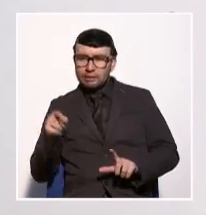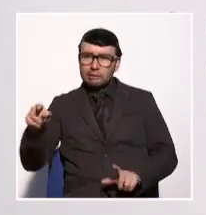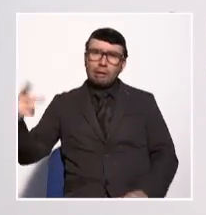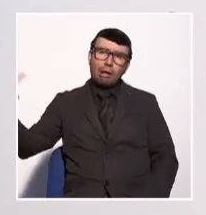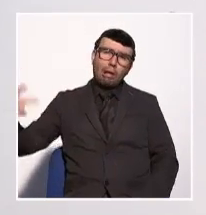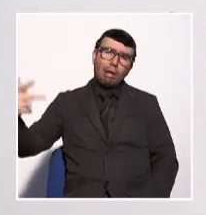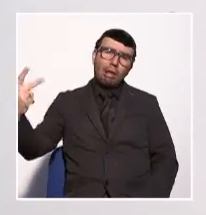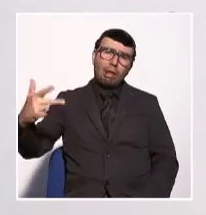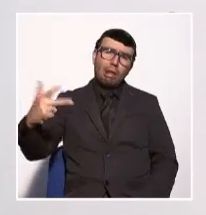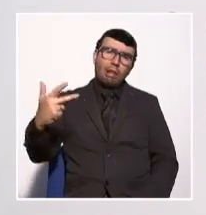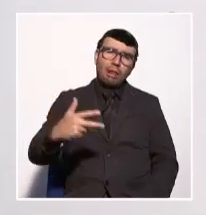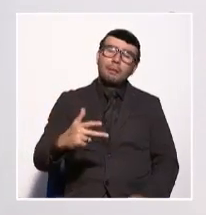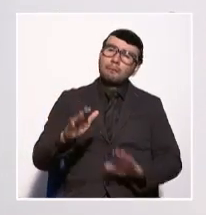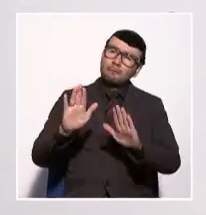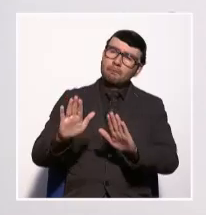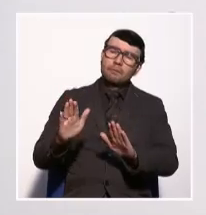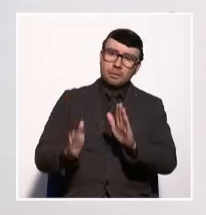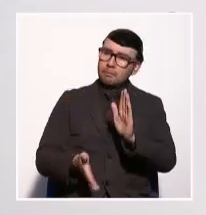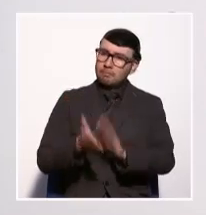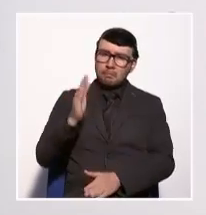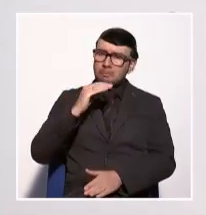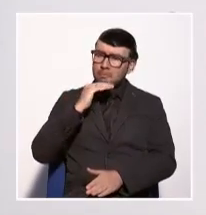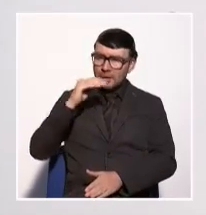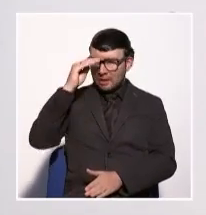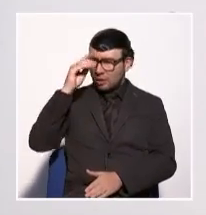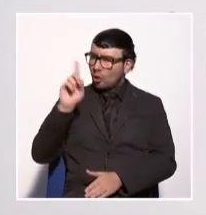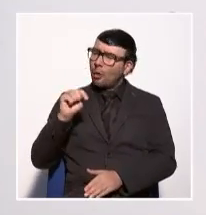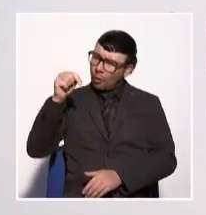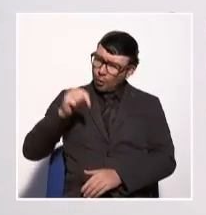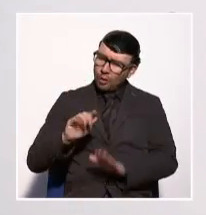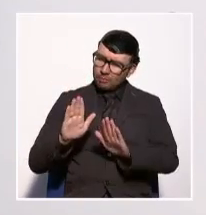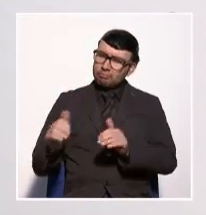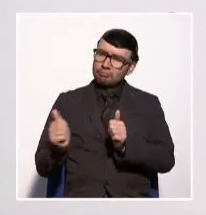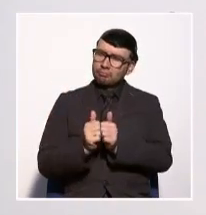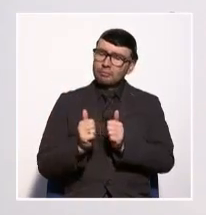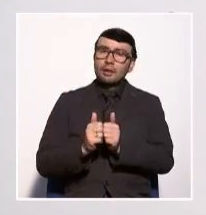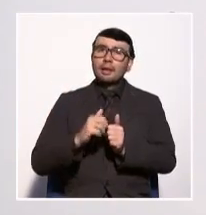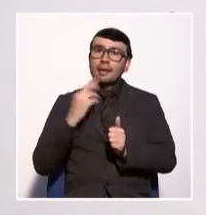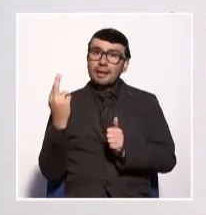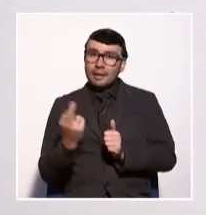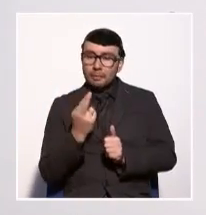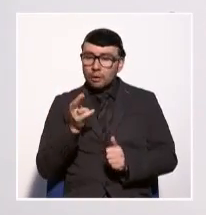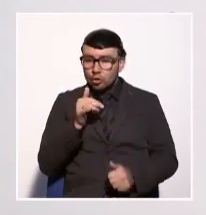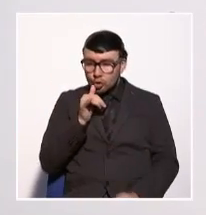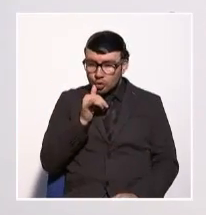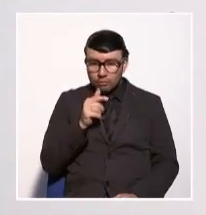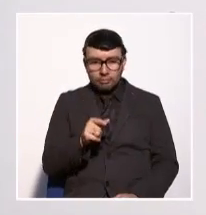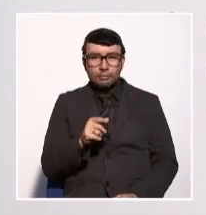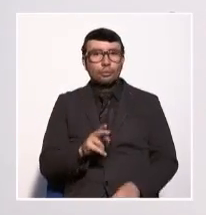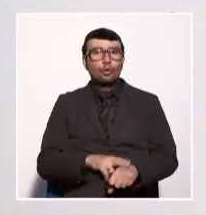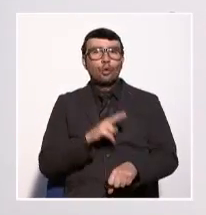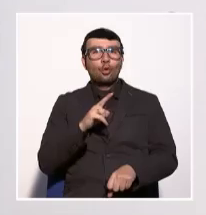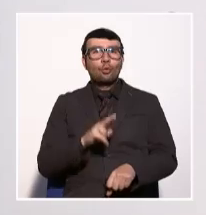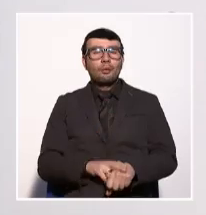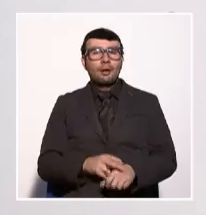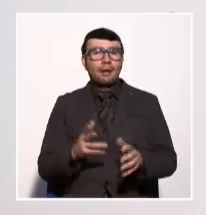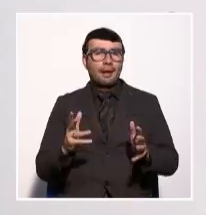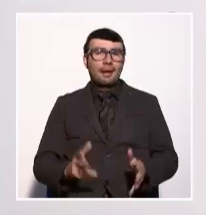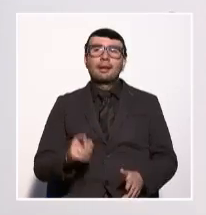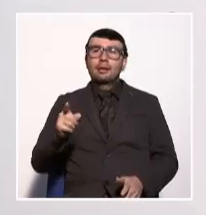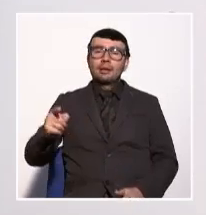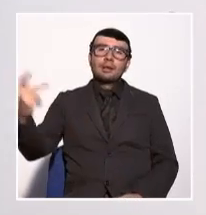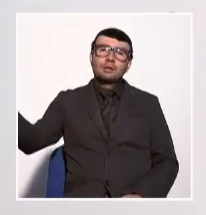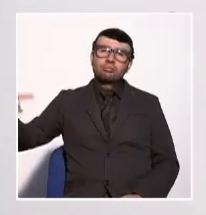le dijimos que nuestra forma dicen que se quedará hasta hoy y le repetimos el pasar de orina y estaba normal fue por el viaje